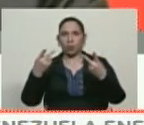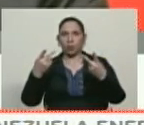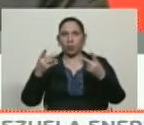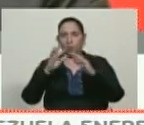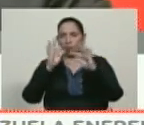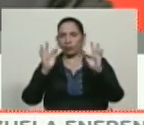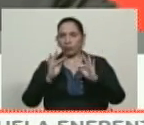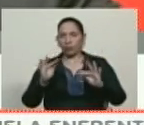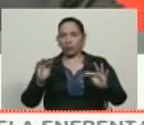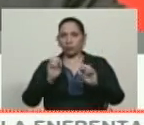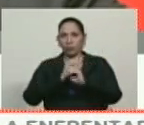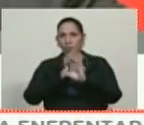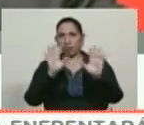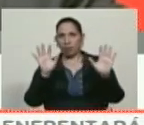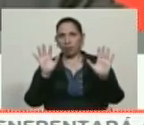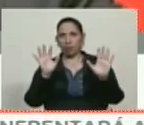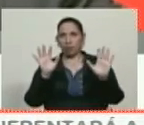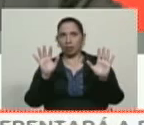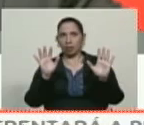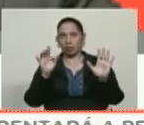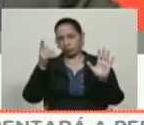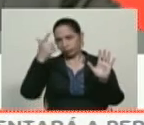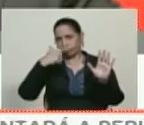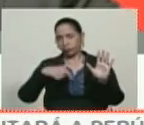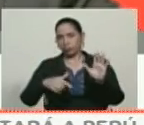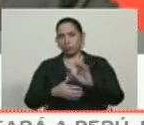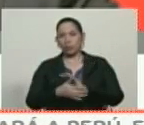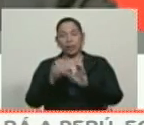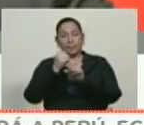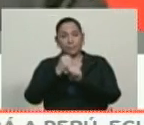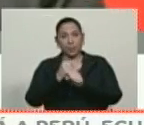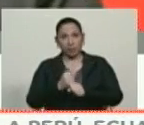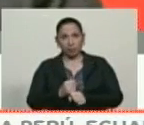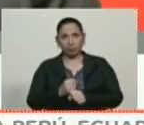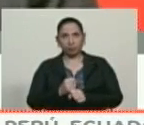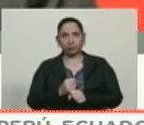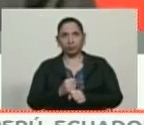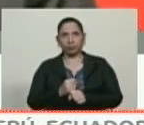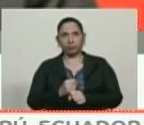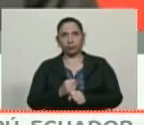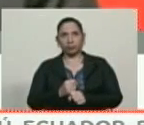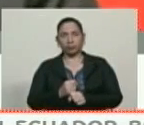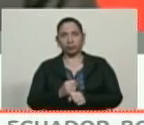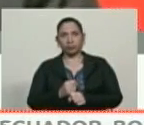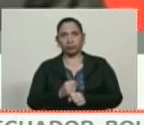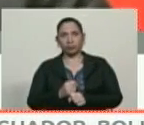manera clara su postura. Y esperamos que el